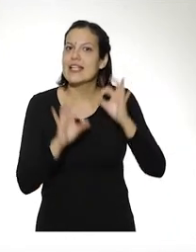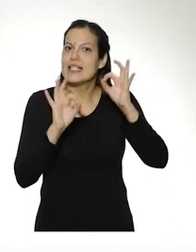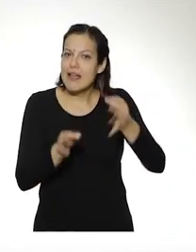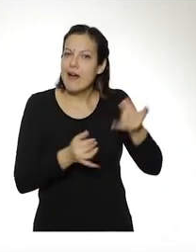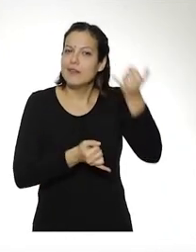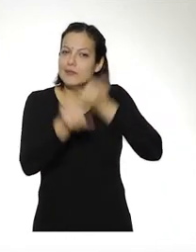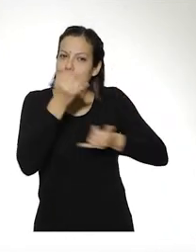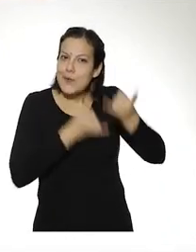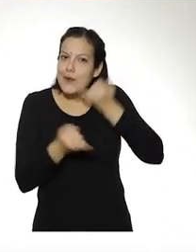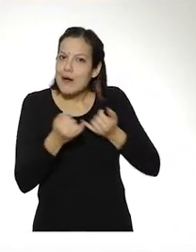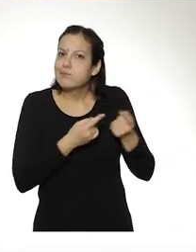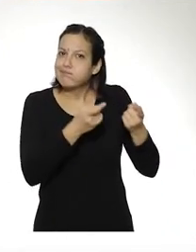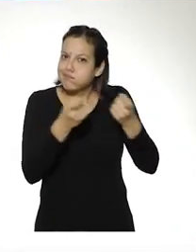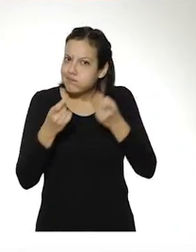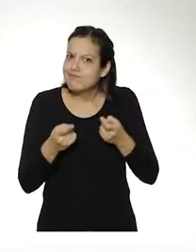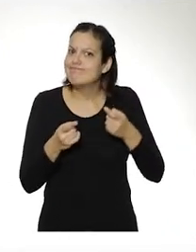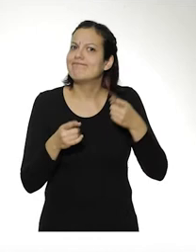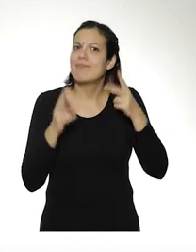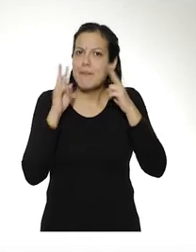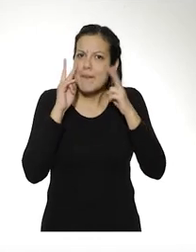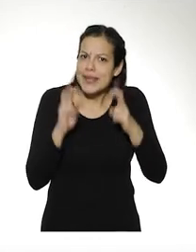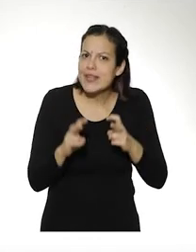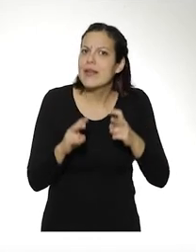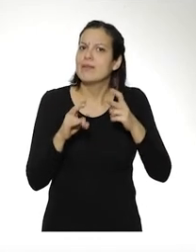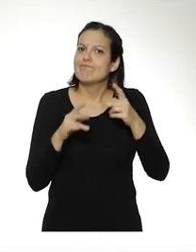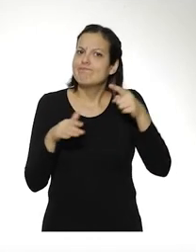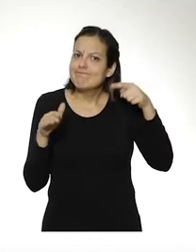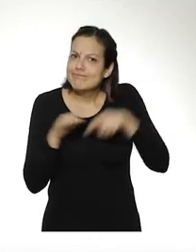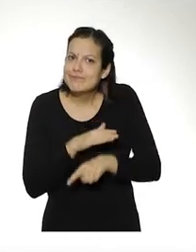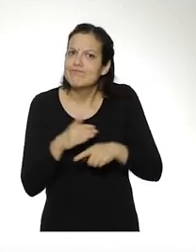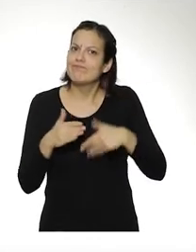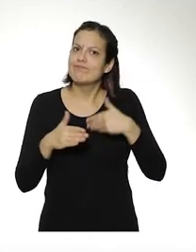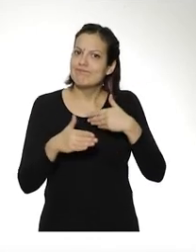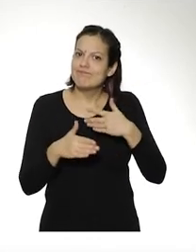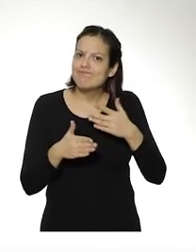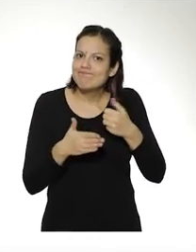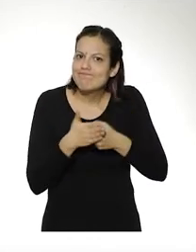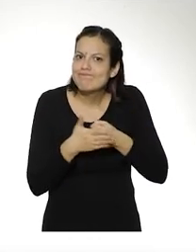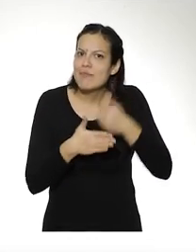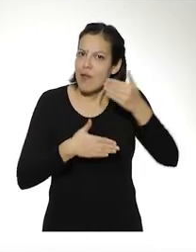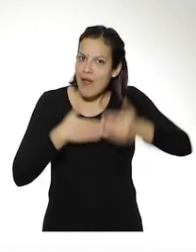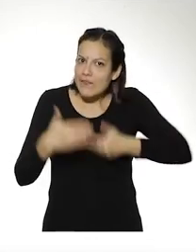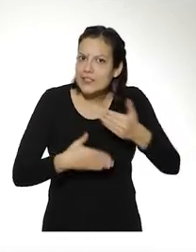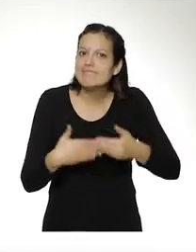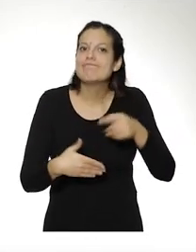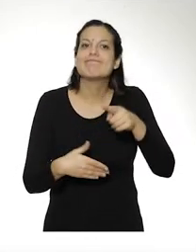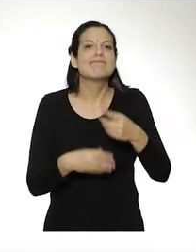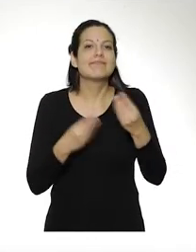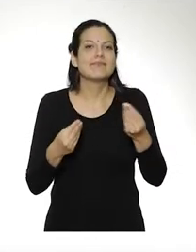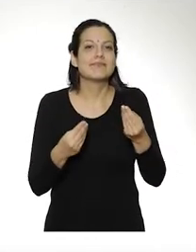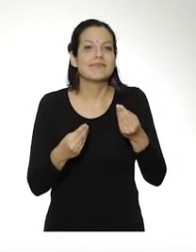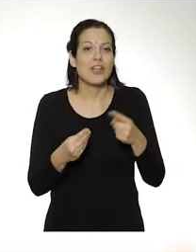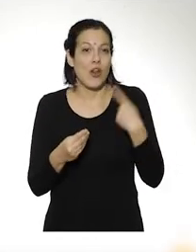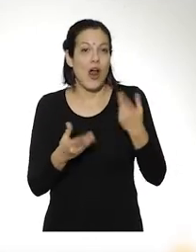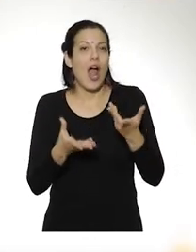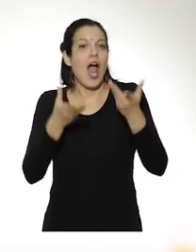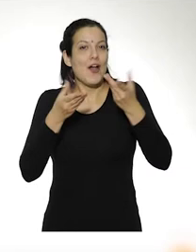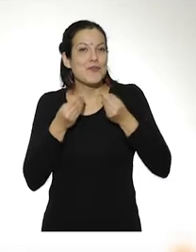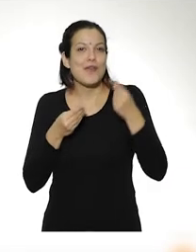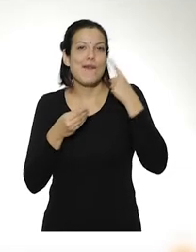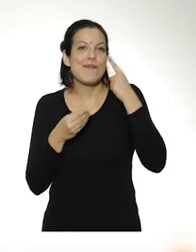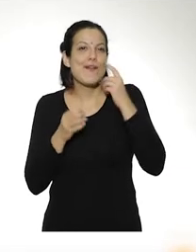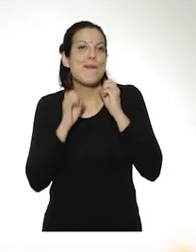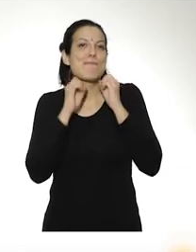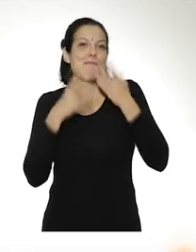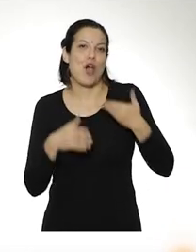e intentar investigar más, intentar avanzar, porque es algo que al fin y al cabo nos ayuda a vivir mejor